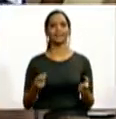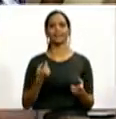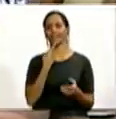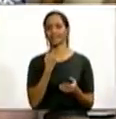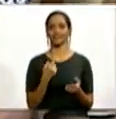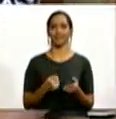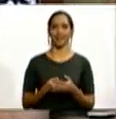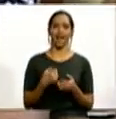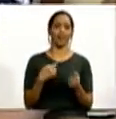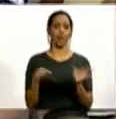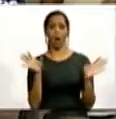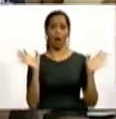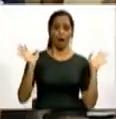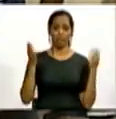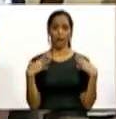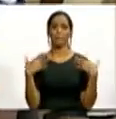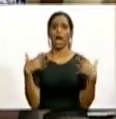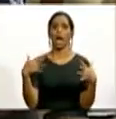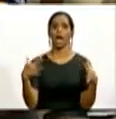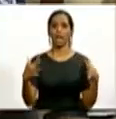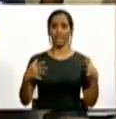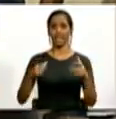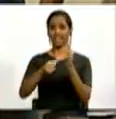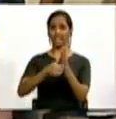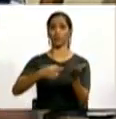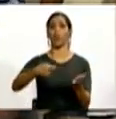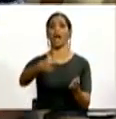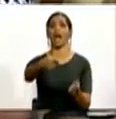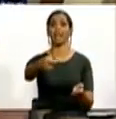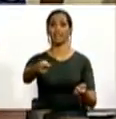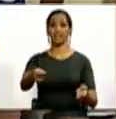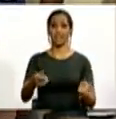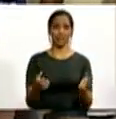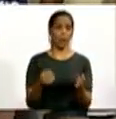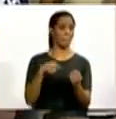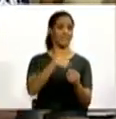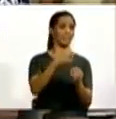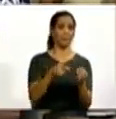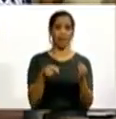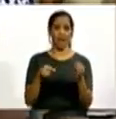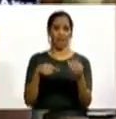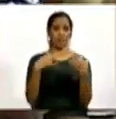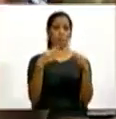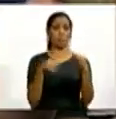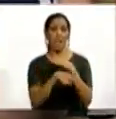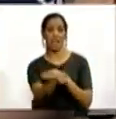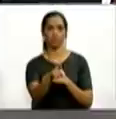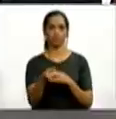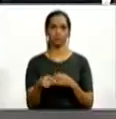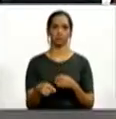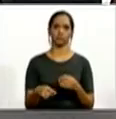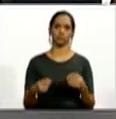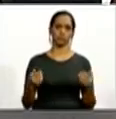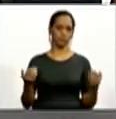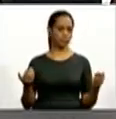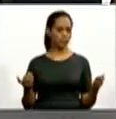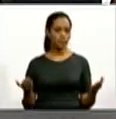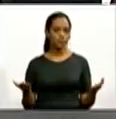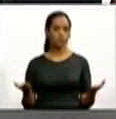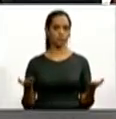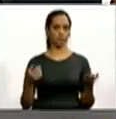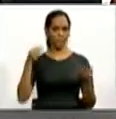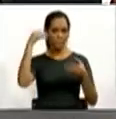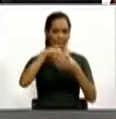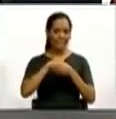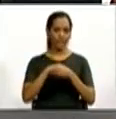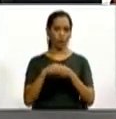tres cosas. Entonces, ay, se pone nervioso, entrega la cédula. No pasa por la Pacuata, sino pasa por el... Lo abandonó, te vende una realidad virtual